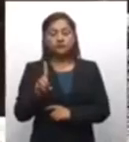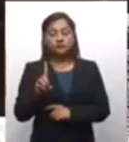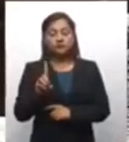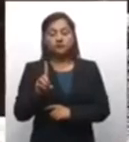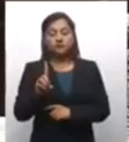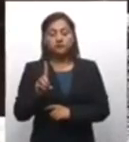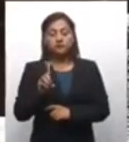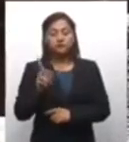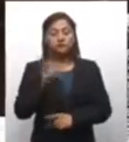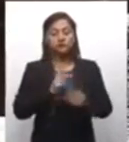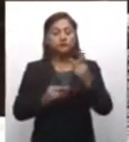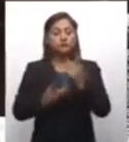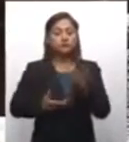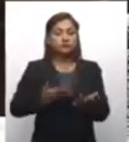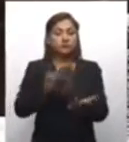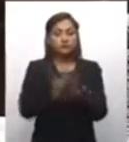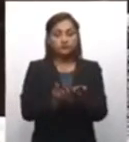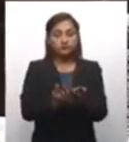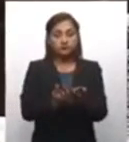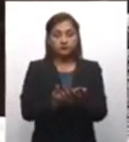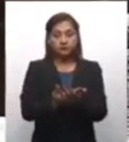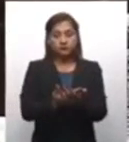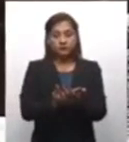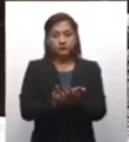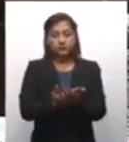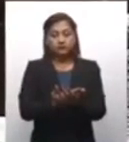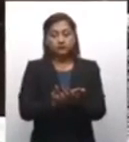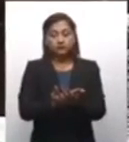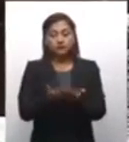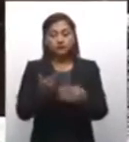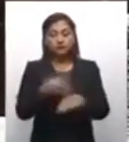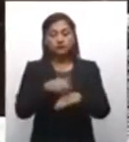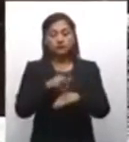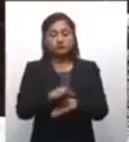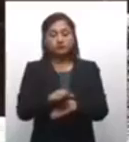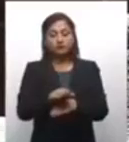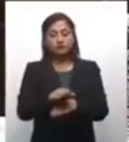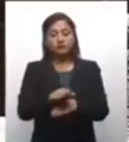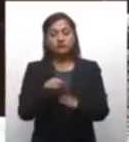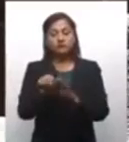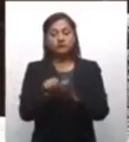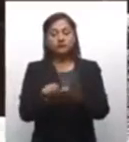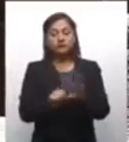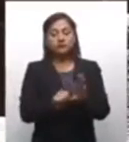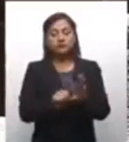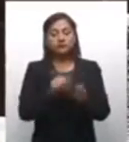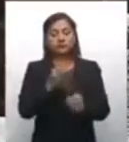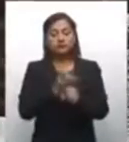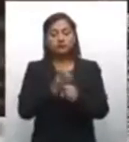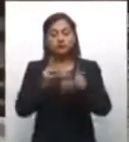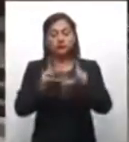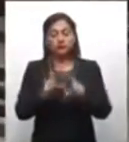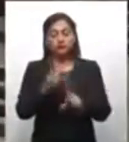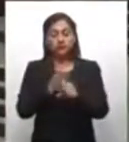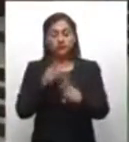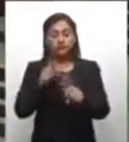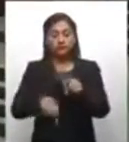para presentar una propuesta de supresión a la fracción primera del artículo tercero.